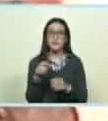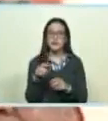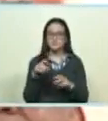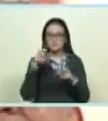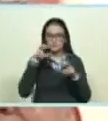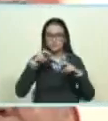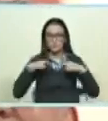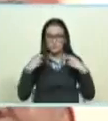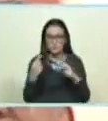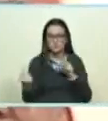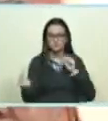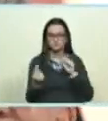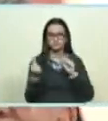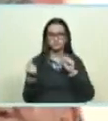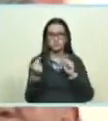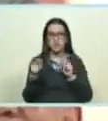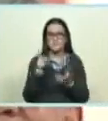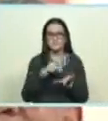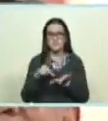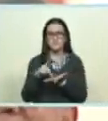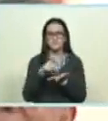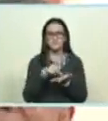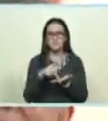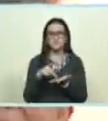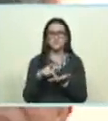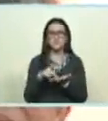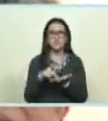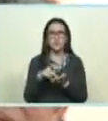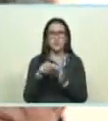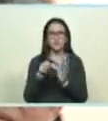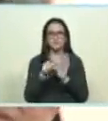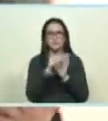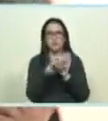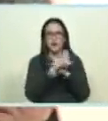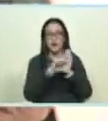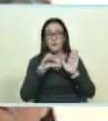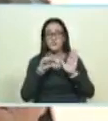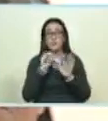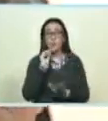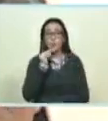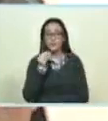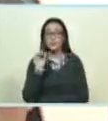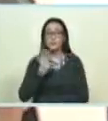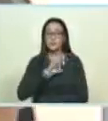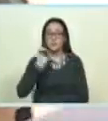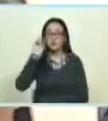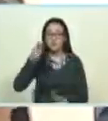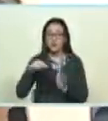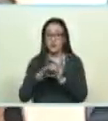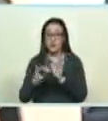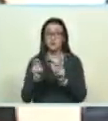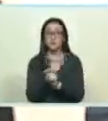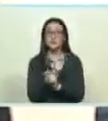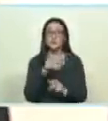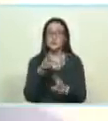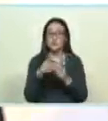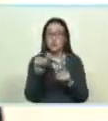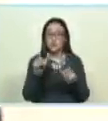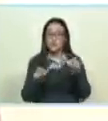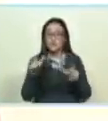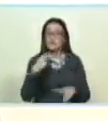trabajo, debates, donde más tuvimos la participación del capítulo de la juventud de la Asamblea Nacional Constituyente, donde nuestros